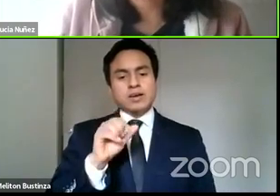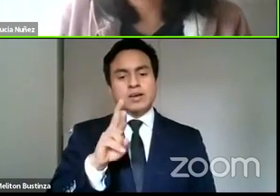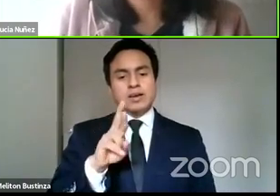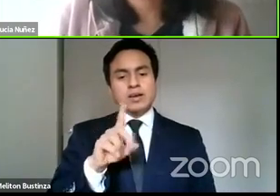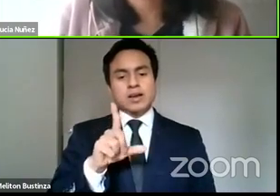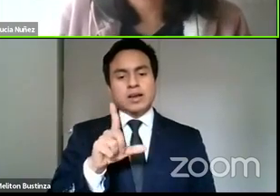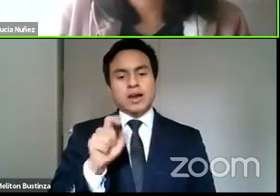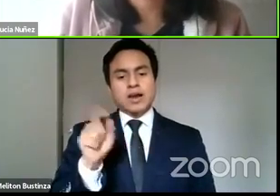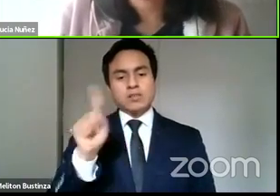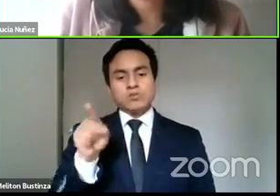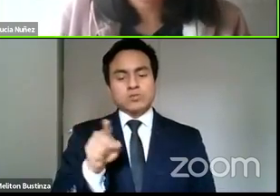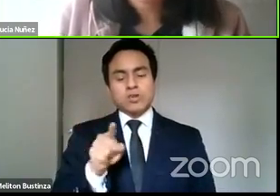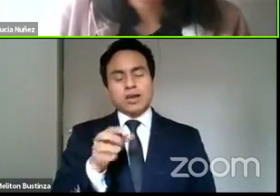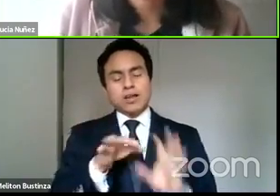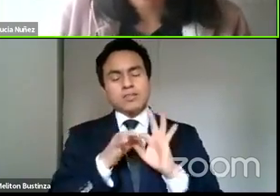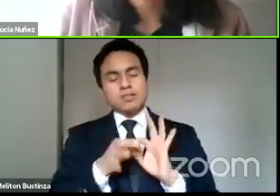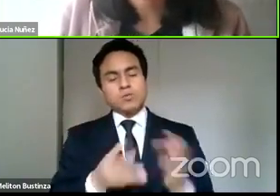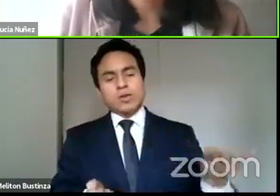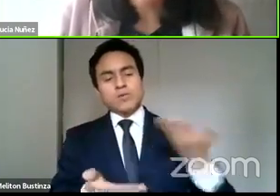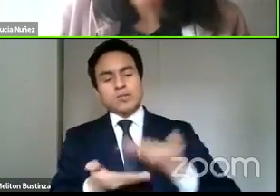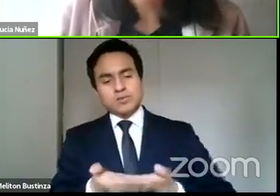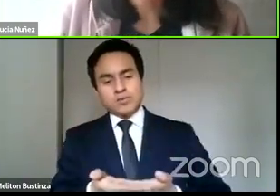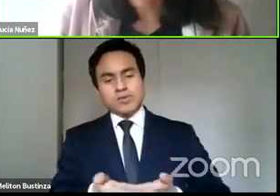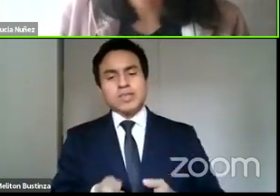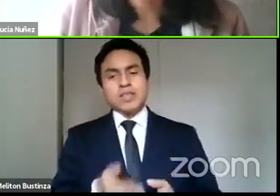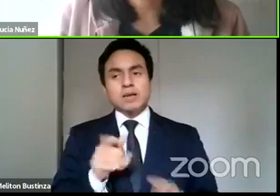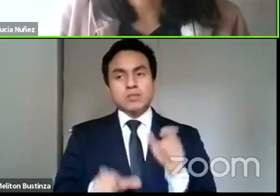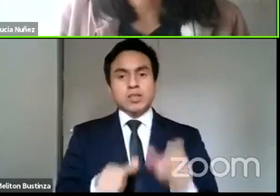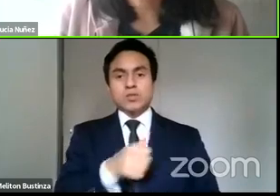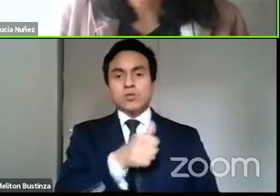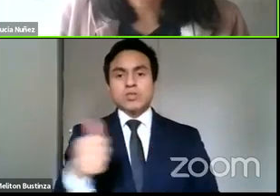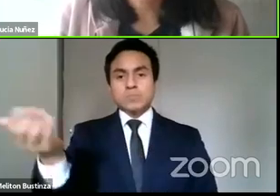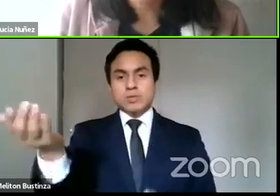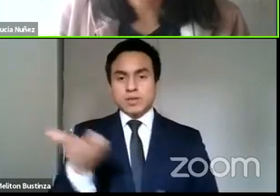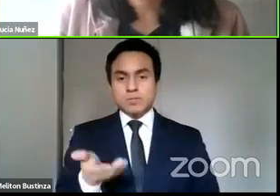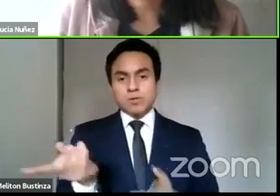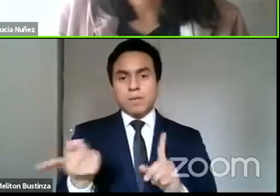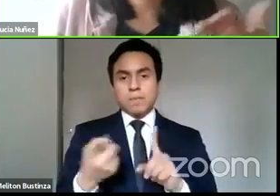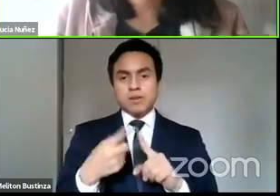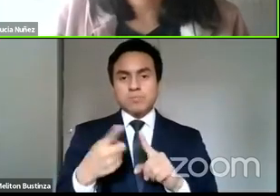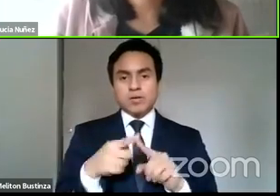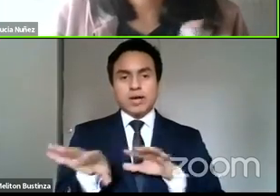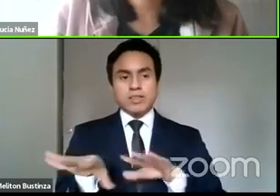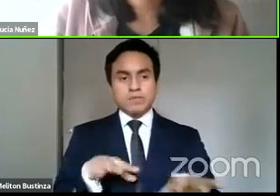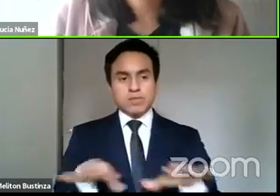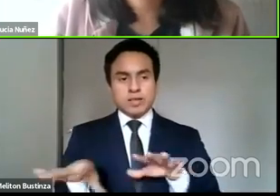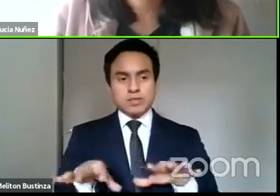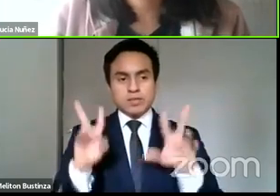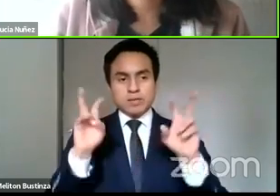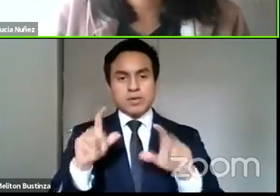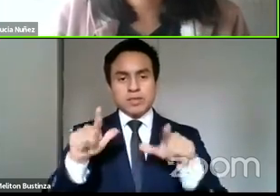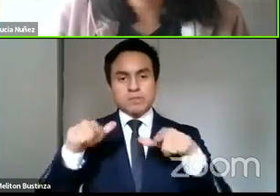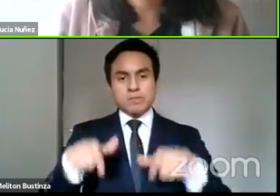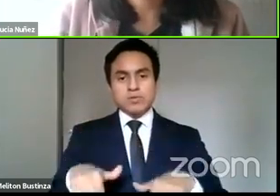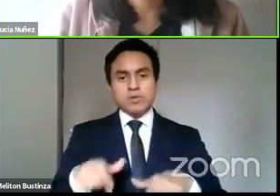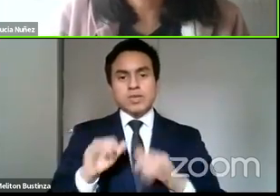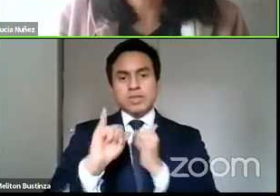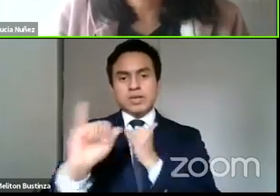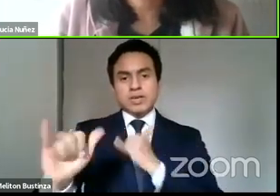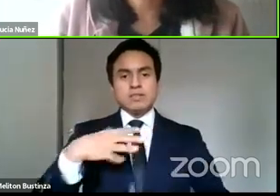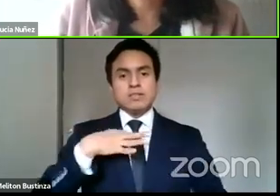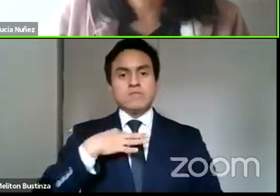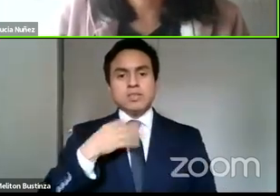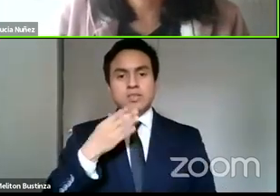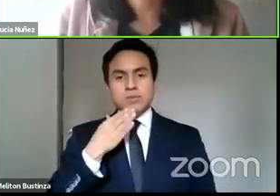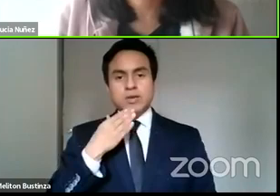muy agradecidos de esta colaboración. Los invitamos a todos a seguir participando de las actividades tanto del Departamento de Ingeniería Civil como